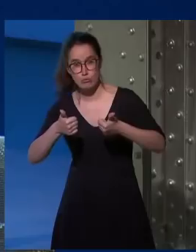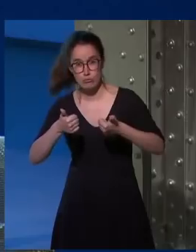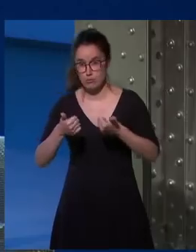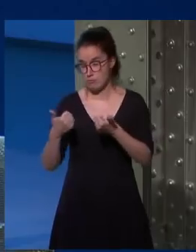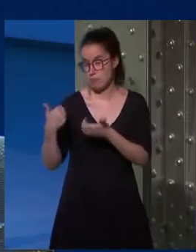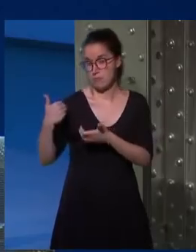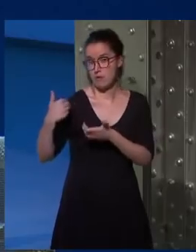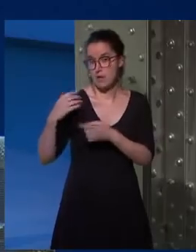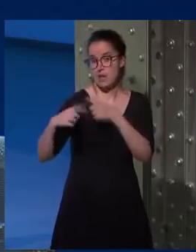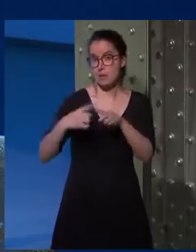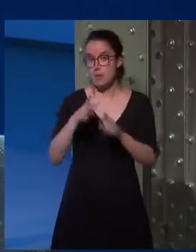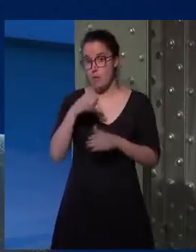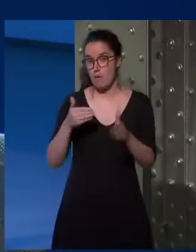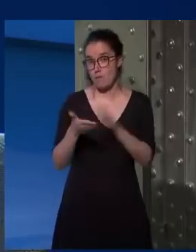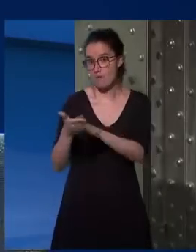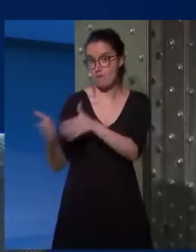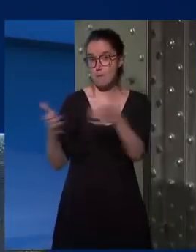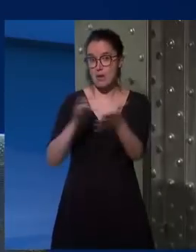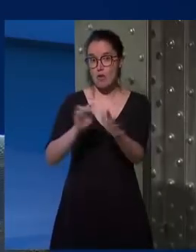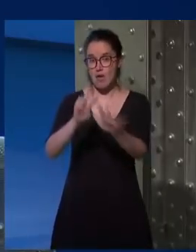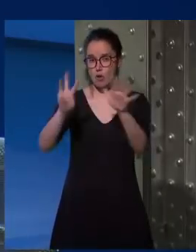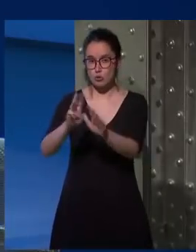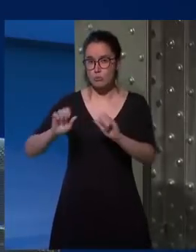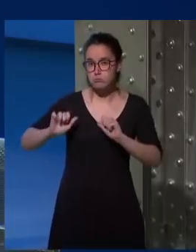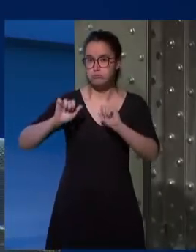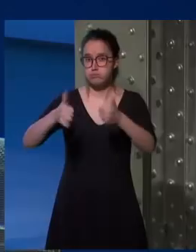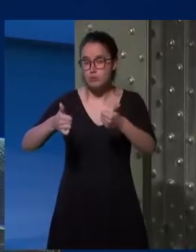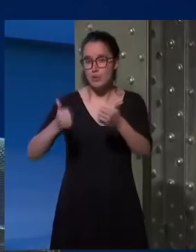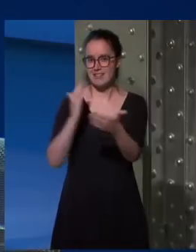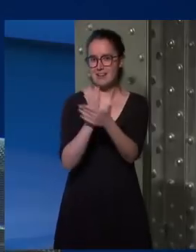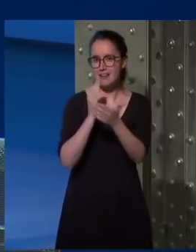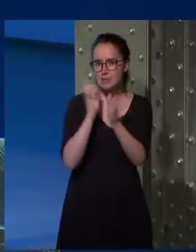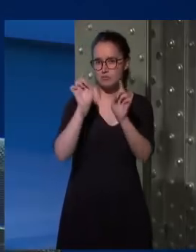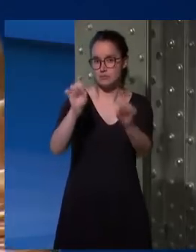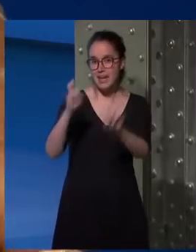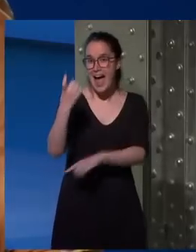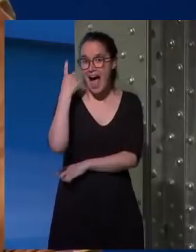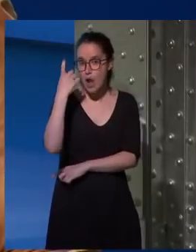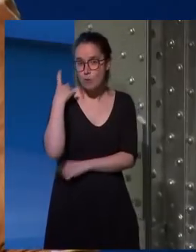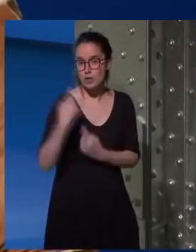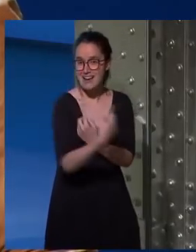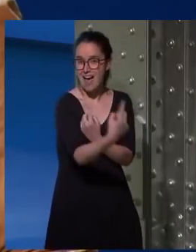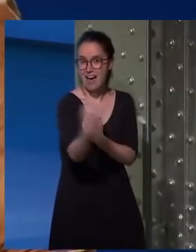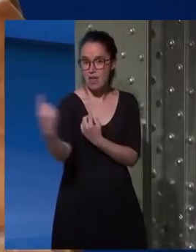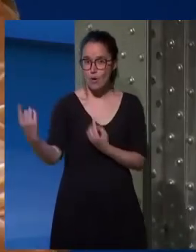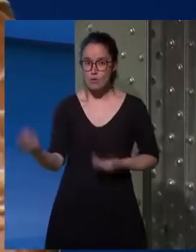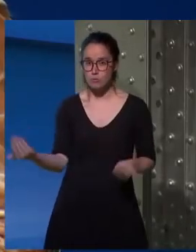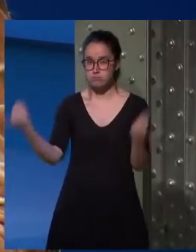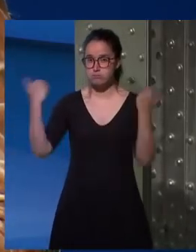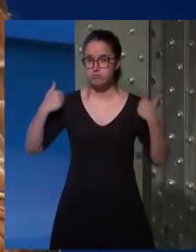estos días, además con motivo del 8 de marzo, pues habían iniciado unas clases en las que los distintos alumnos, pues cada uno de ellos se